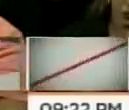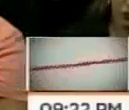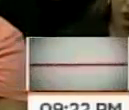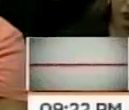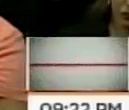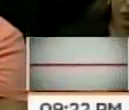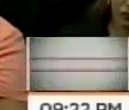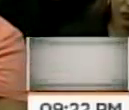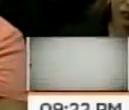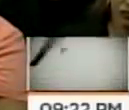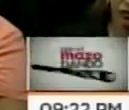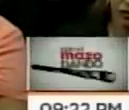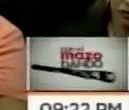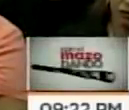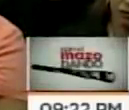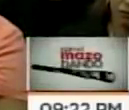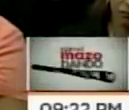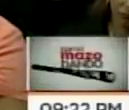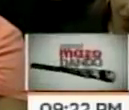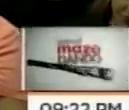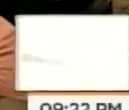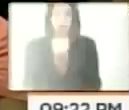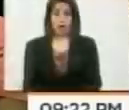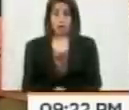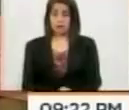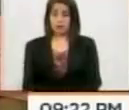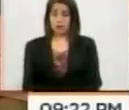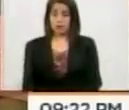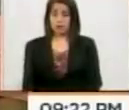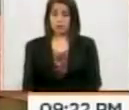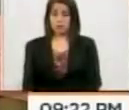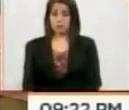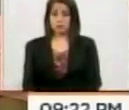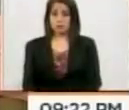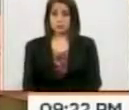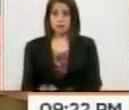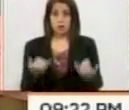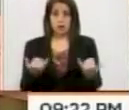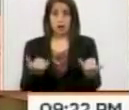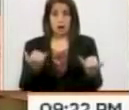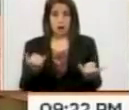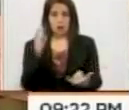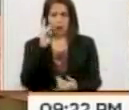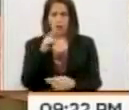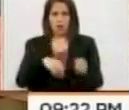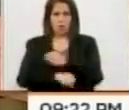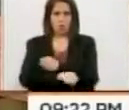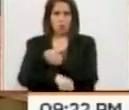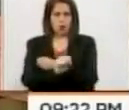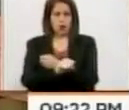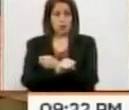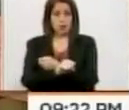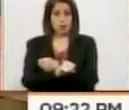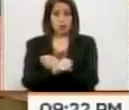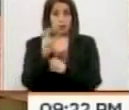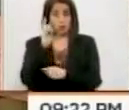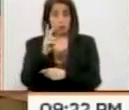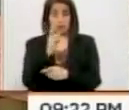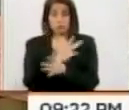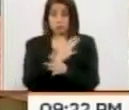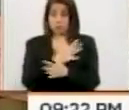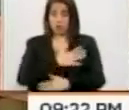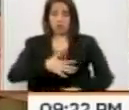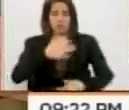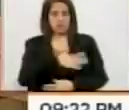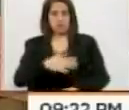están asfaltando. Plan Asfalto Caracas. Y subimos, están jugando fútbol aquí al frente, la gente, disfrutando su